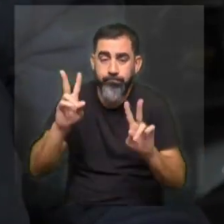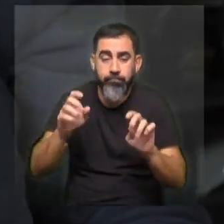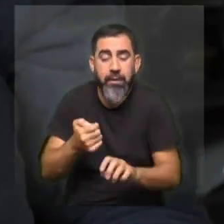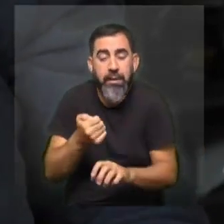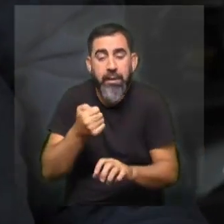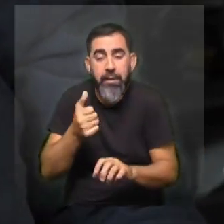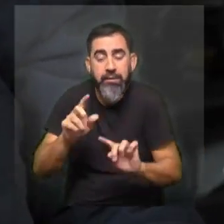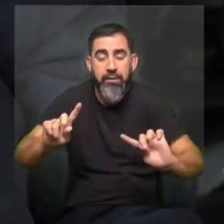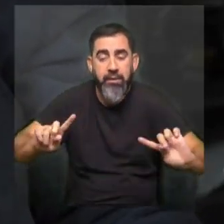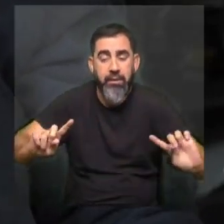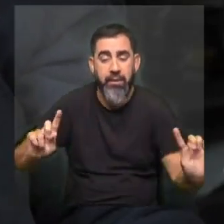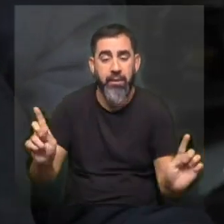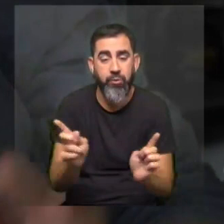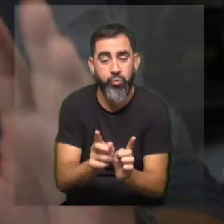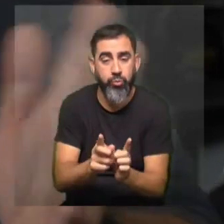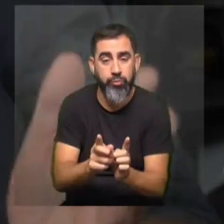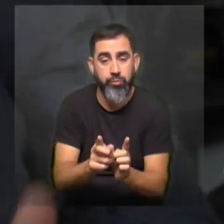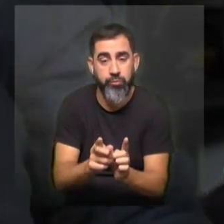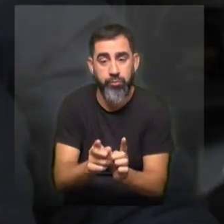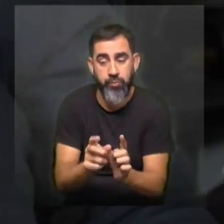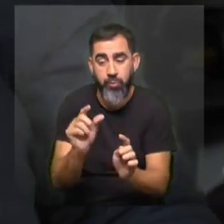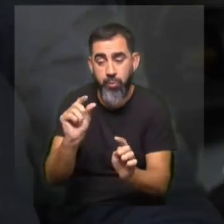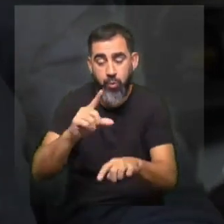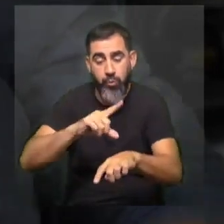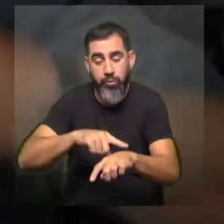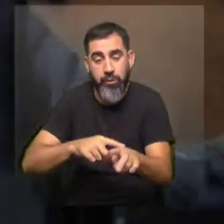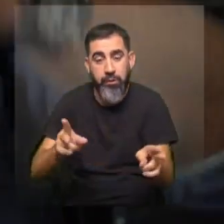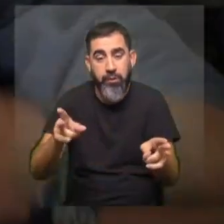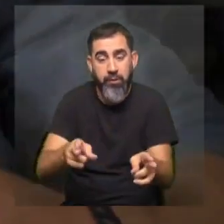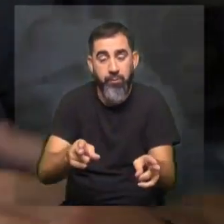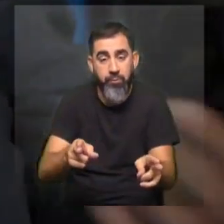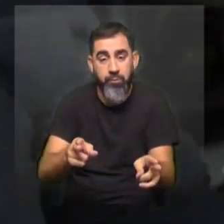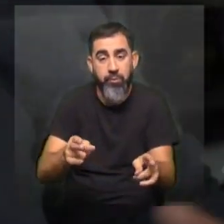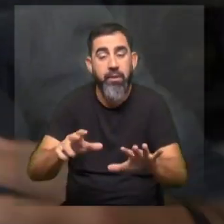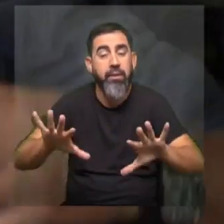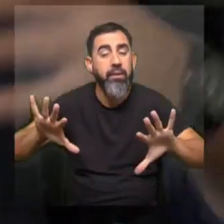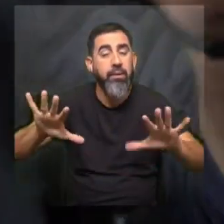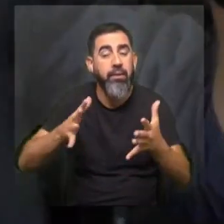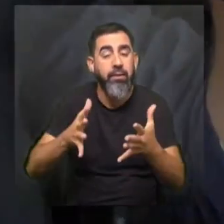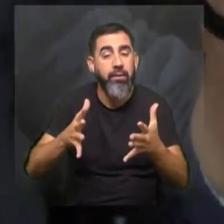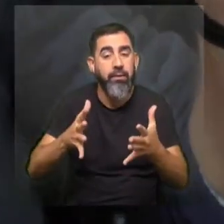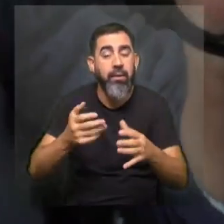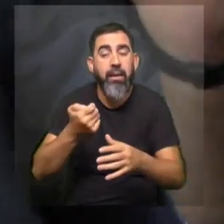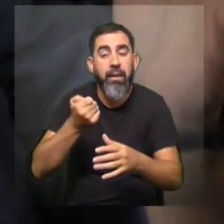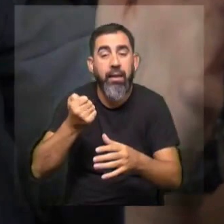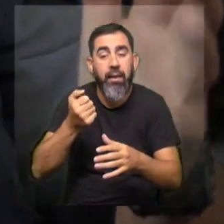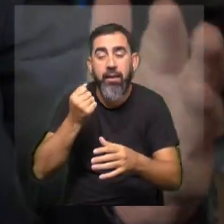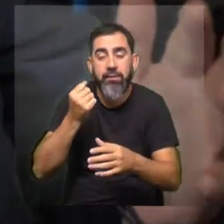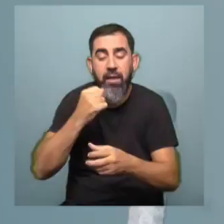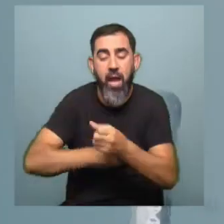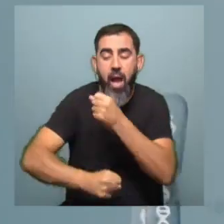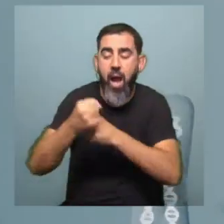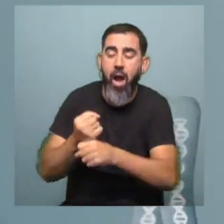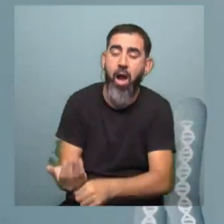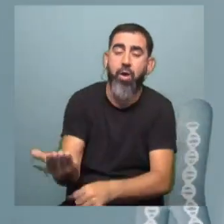prácticamente resumen en este corto periodo esencialmente lo que pasó prácticamente en todos los años